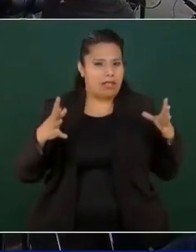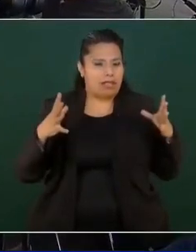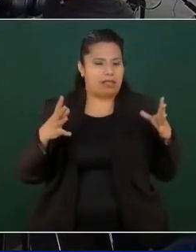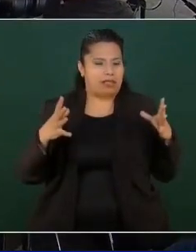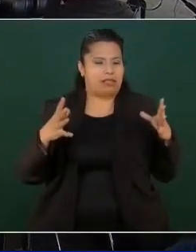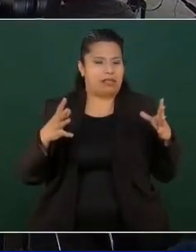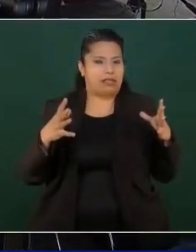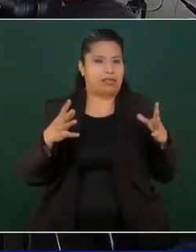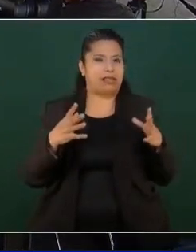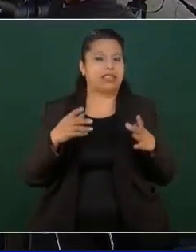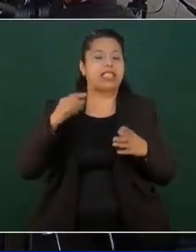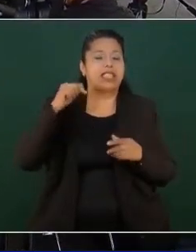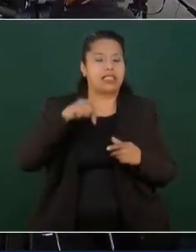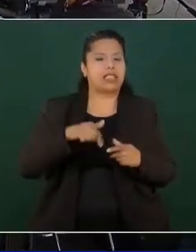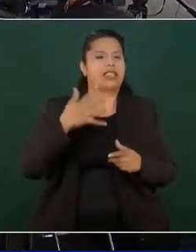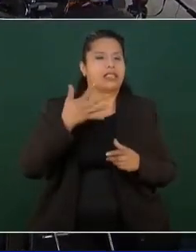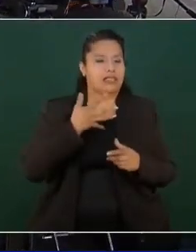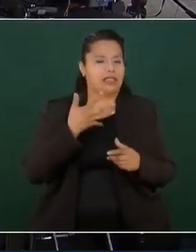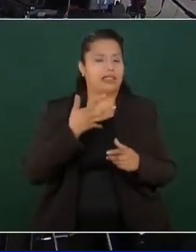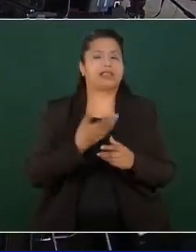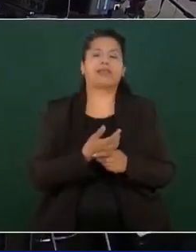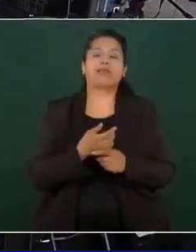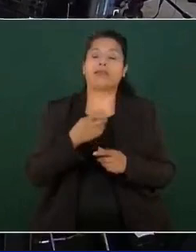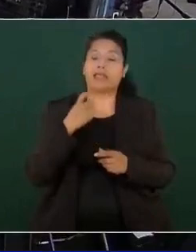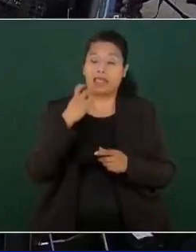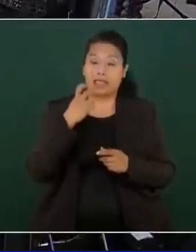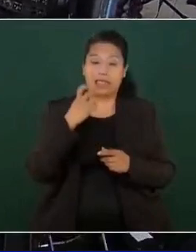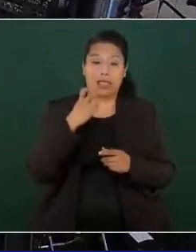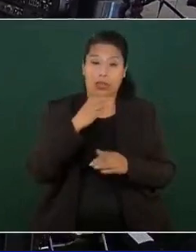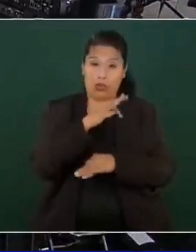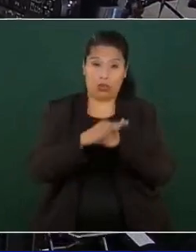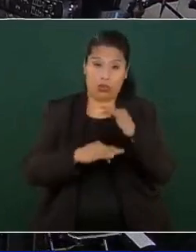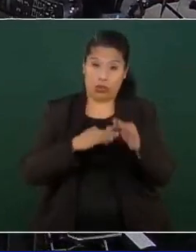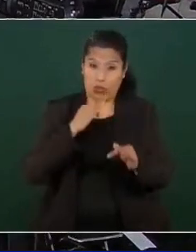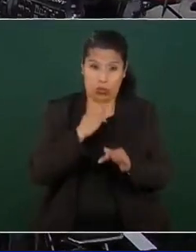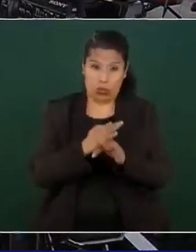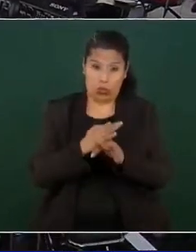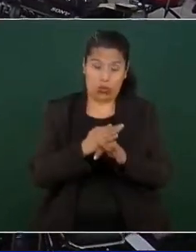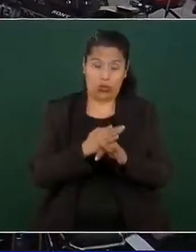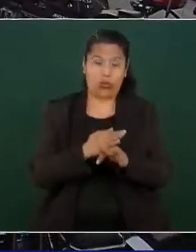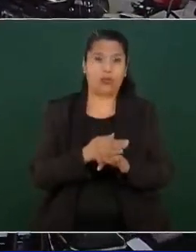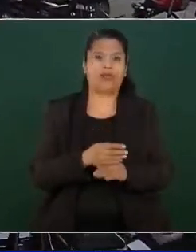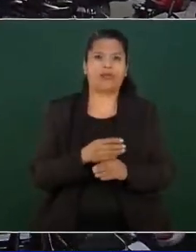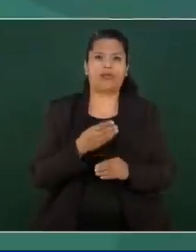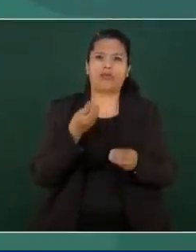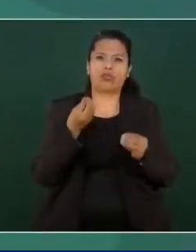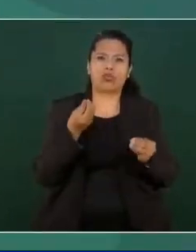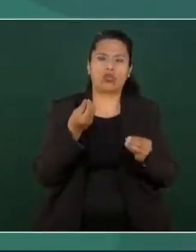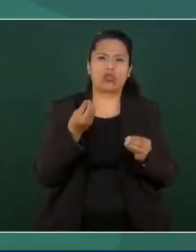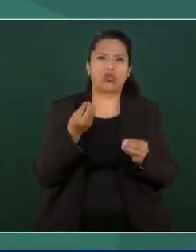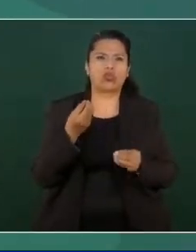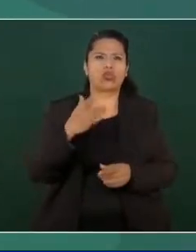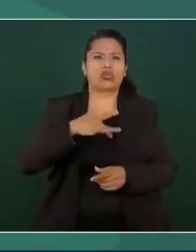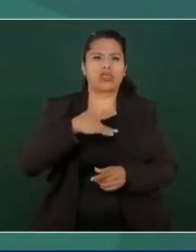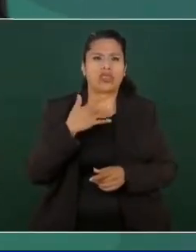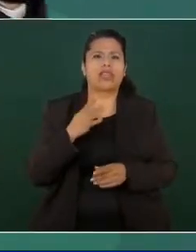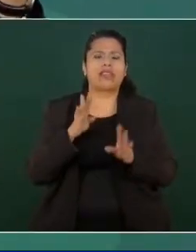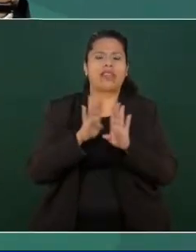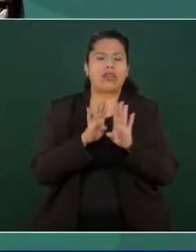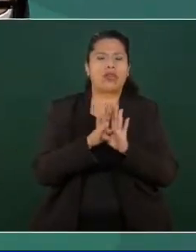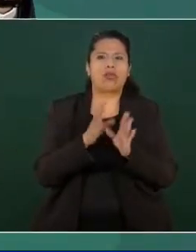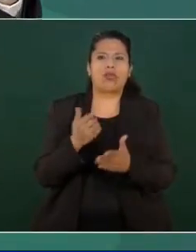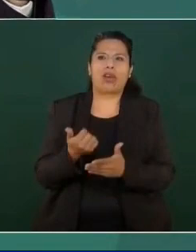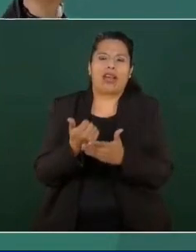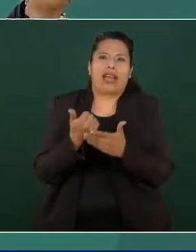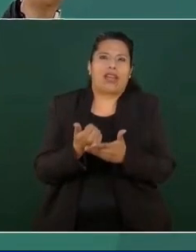Entonces, todo eso nos ha ayudado mucho a enfrentar